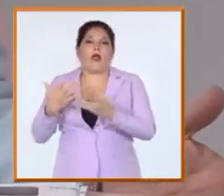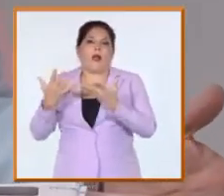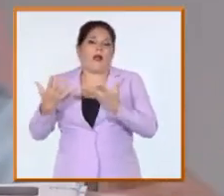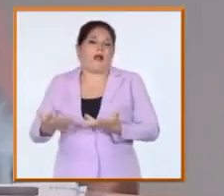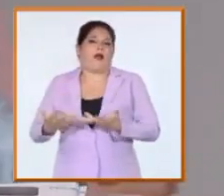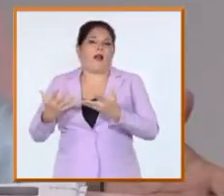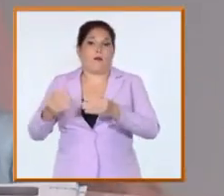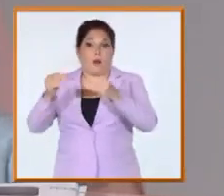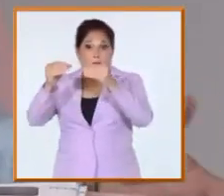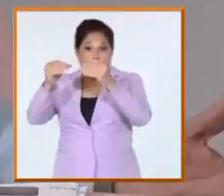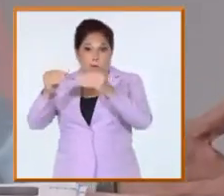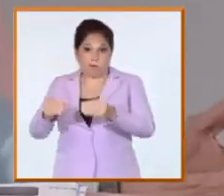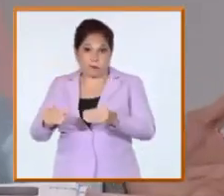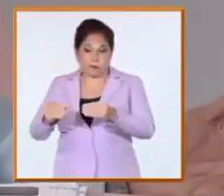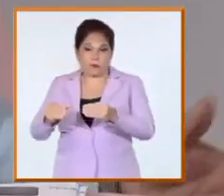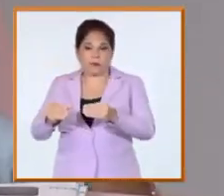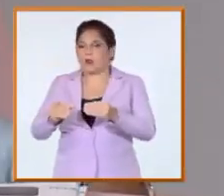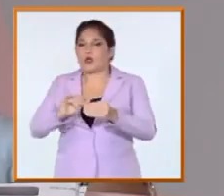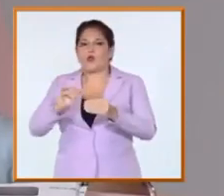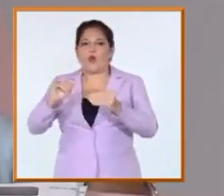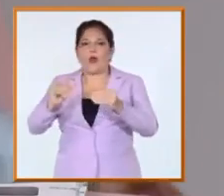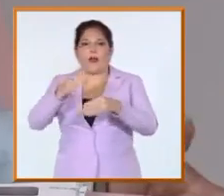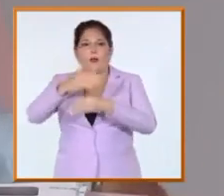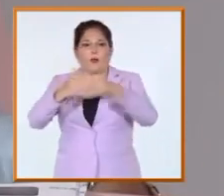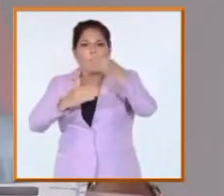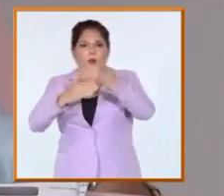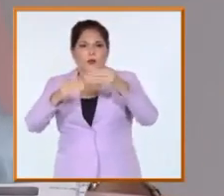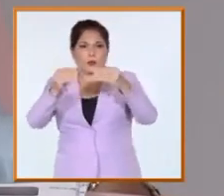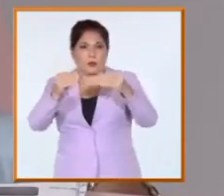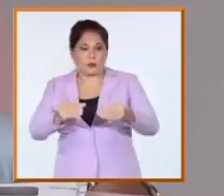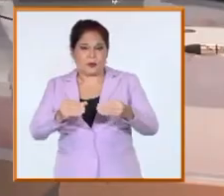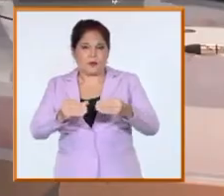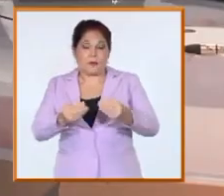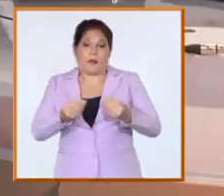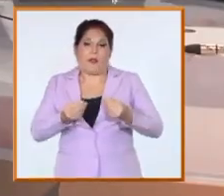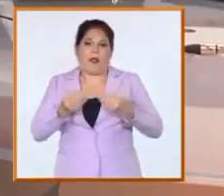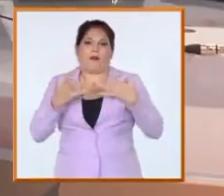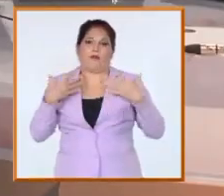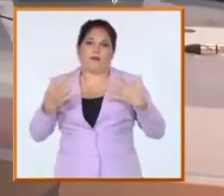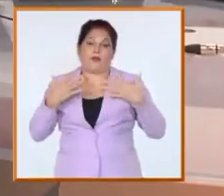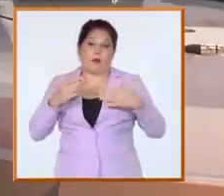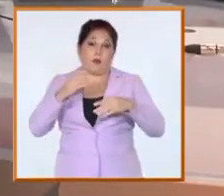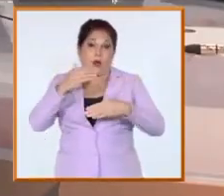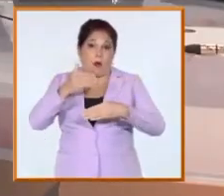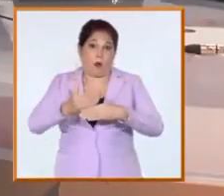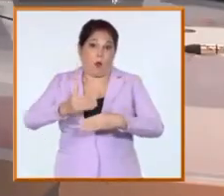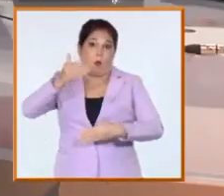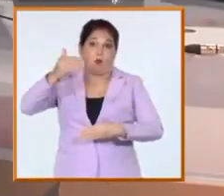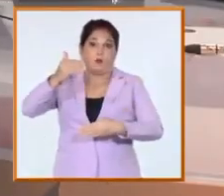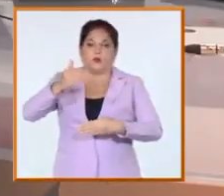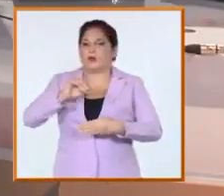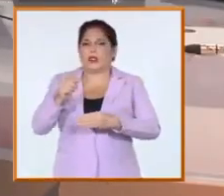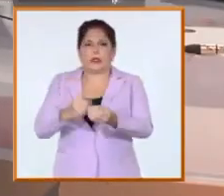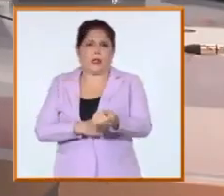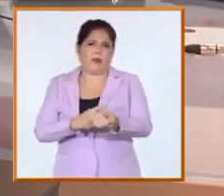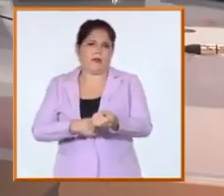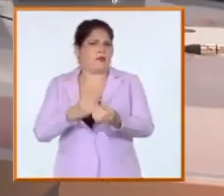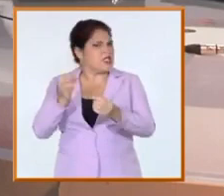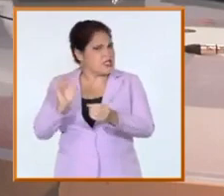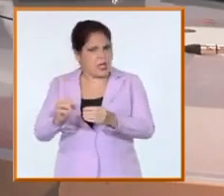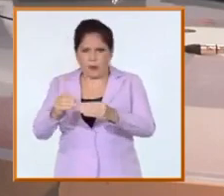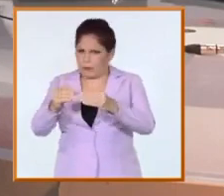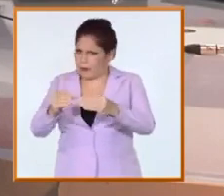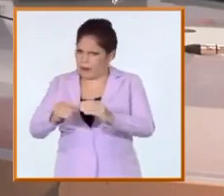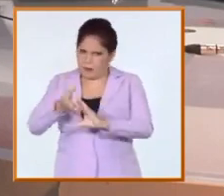barro trampira y la transpiración por supuesto es más fresco Si fueron tradicionalmente de